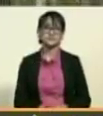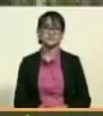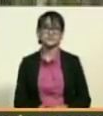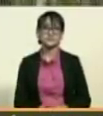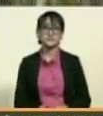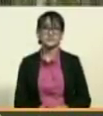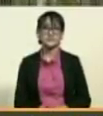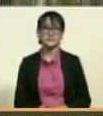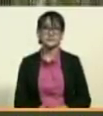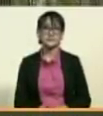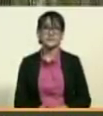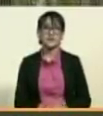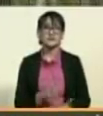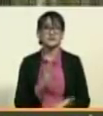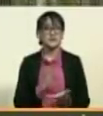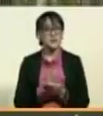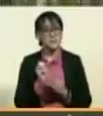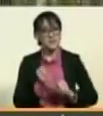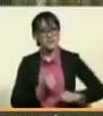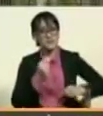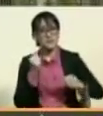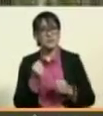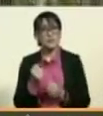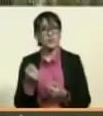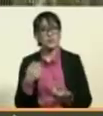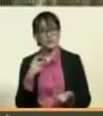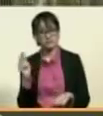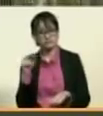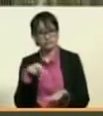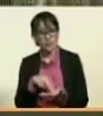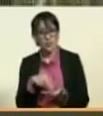siempre el Tamacuro nos recibe con bendiciones.